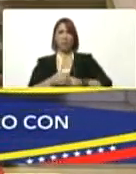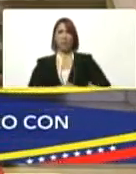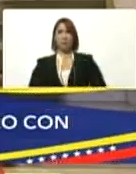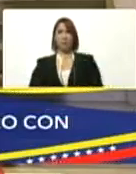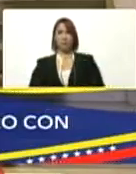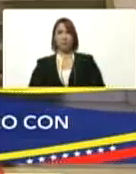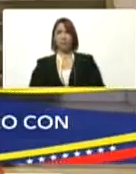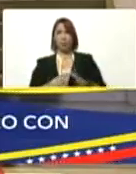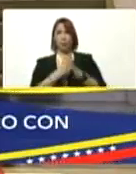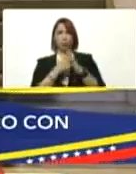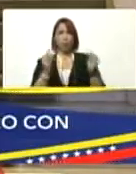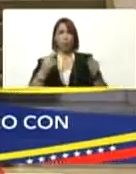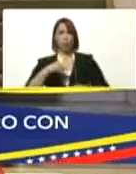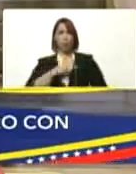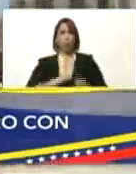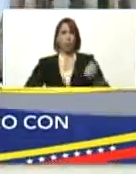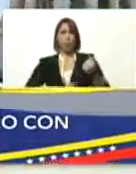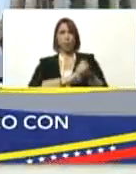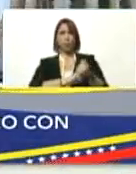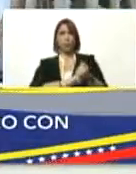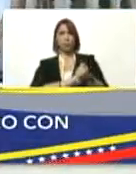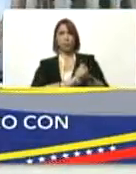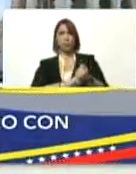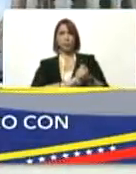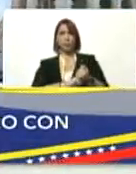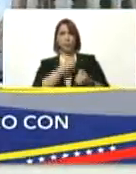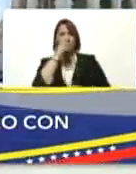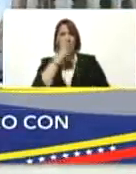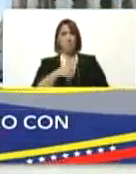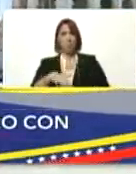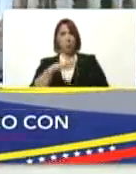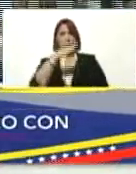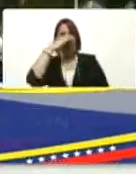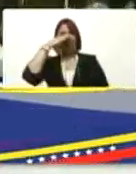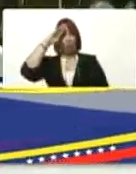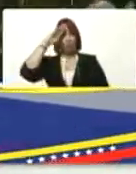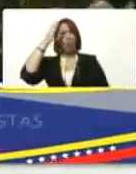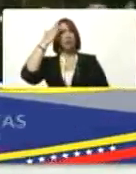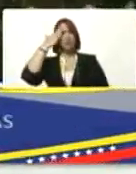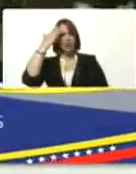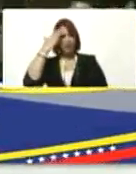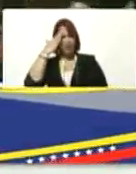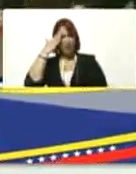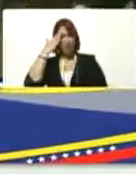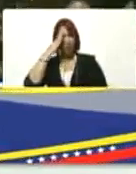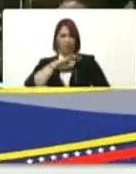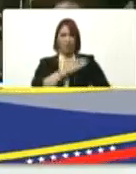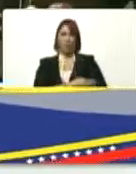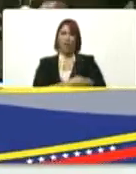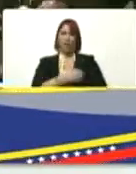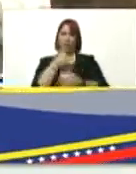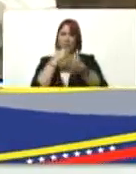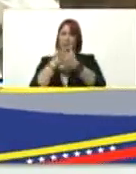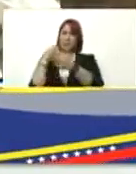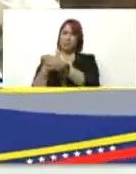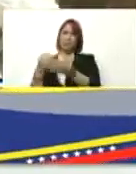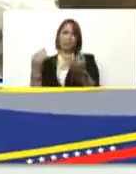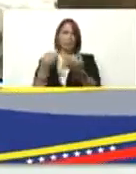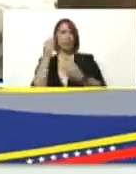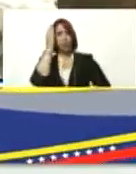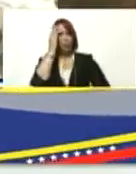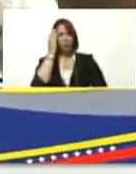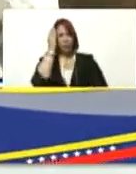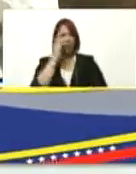toda nuestra solidaridad. El pueblo de Cuba ha sabido afrontar siempre con su conciencia elevada